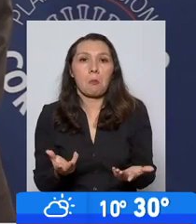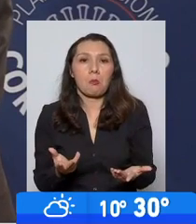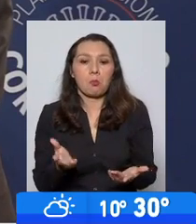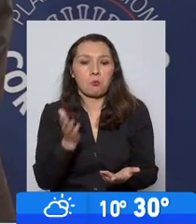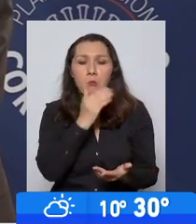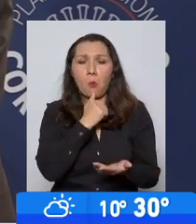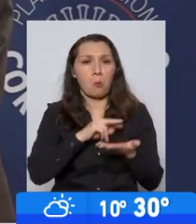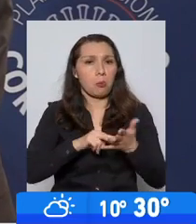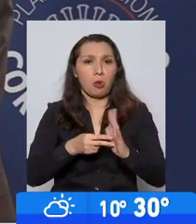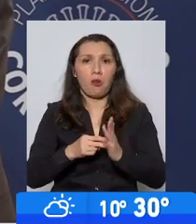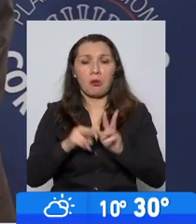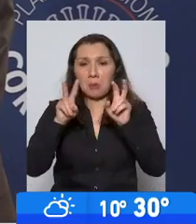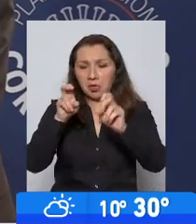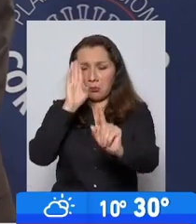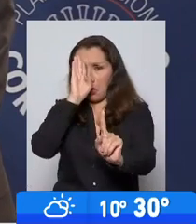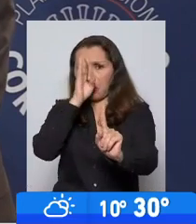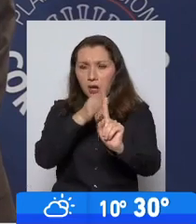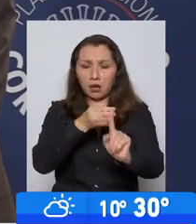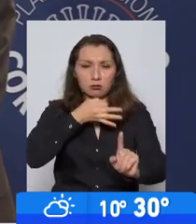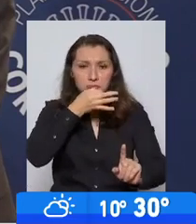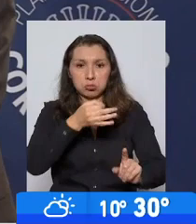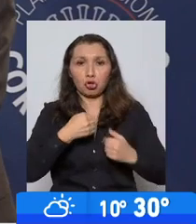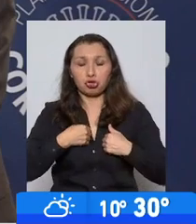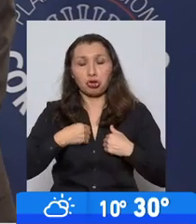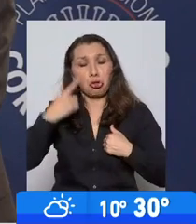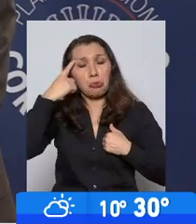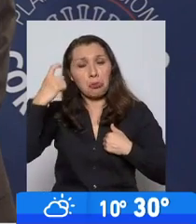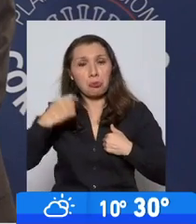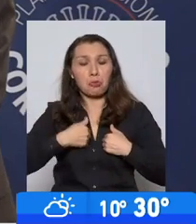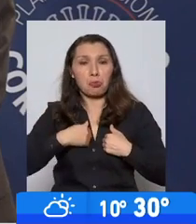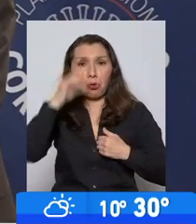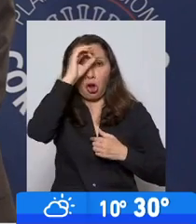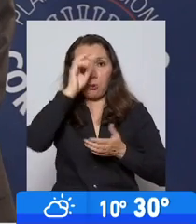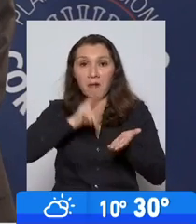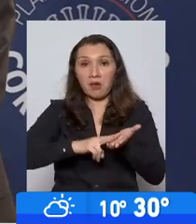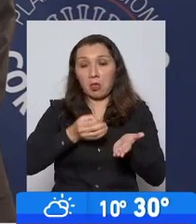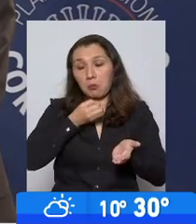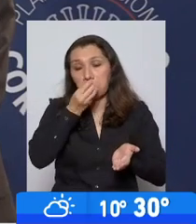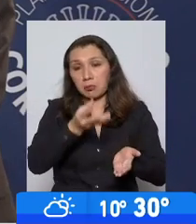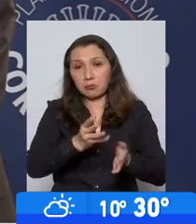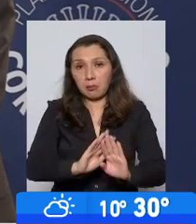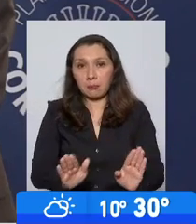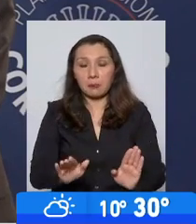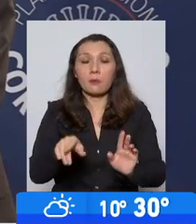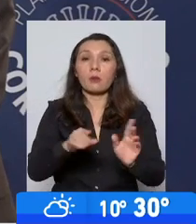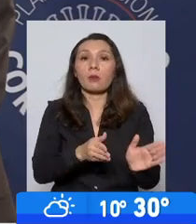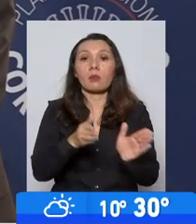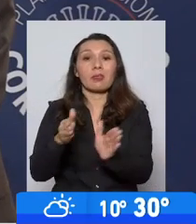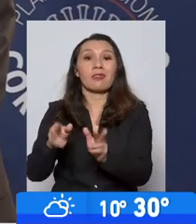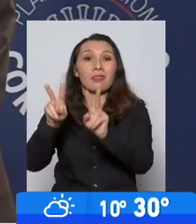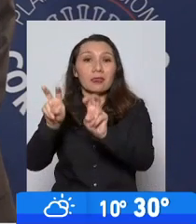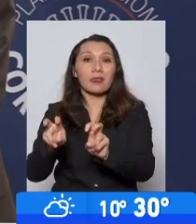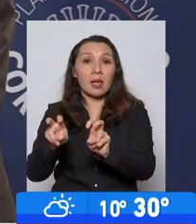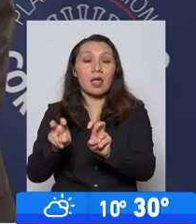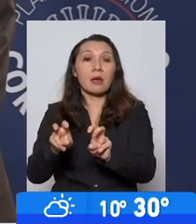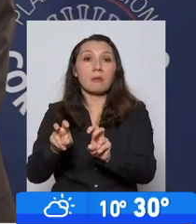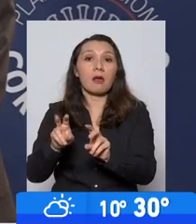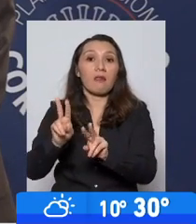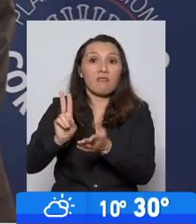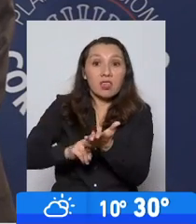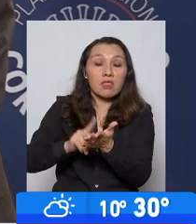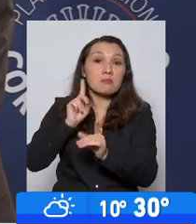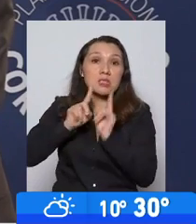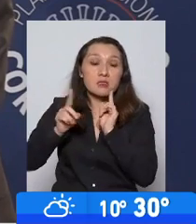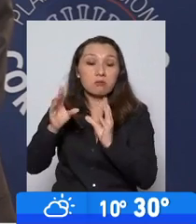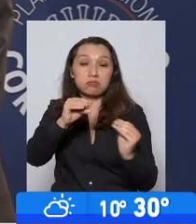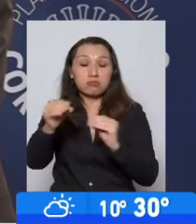no tengo problema en hablar directo y en hablar con lo que yo estimo que es la verdad. En relación a los desmentidos a los que